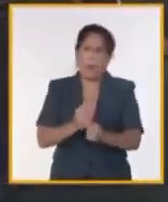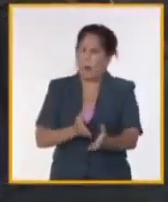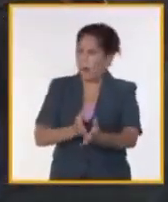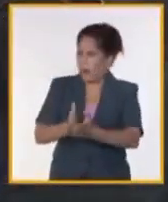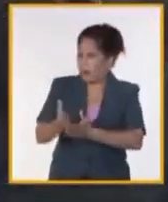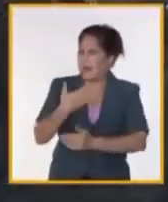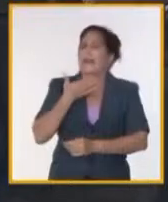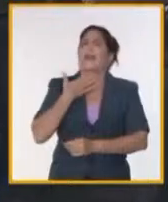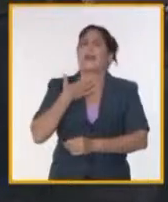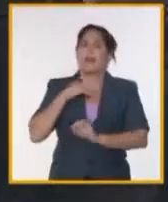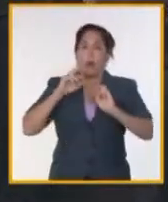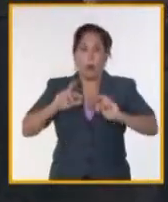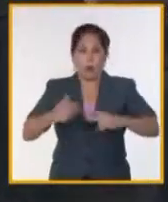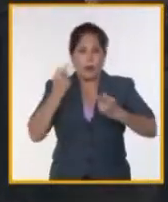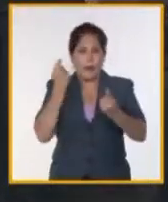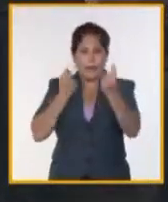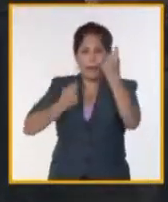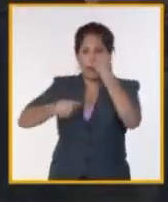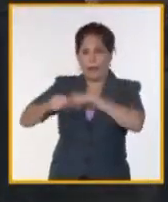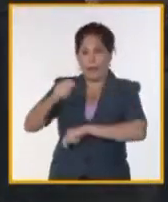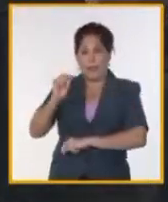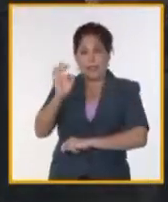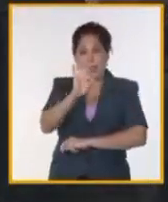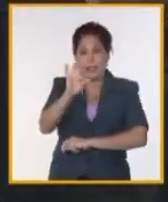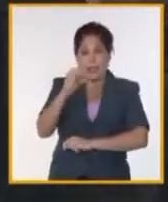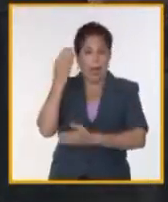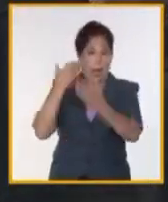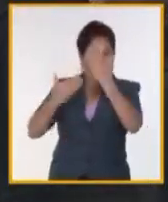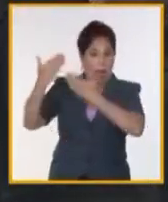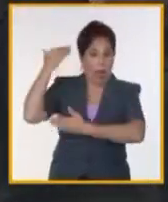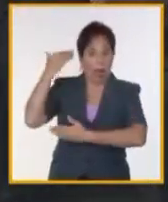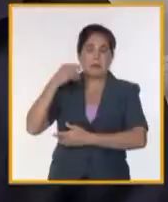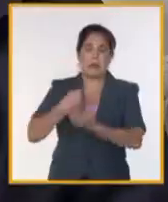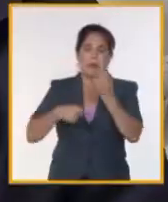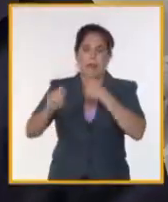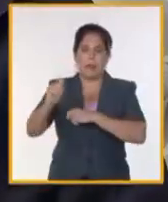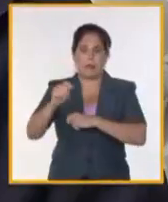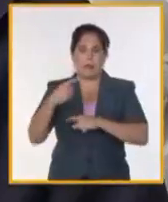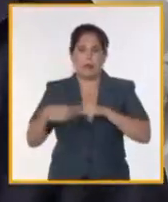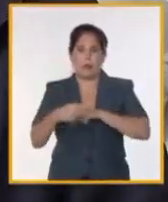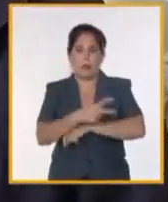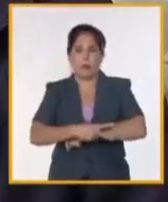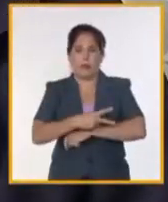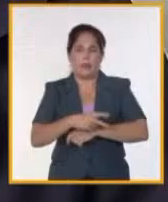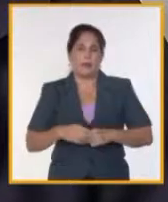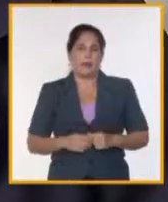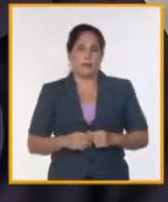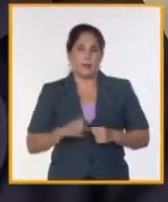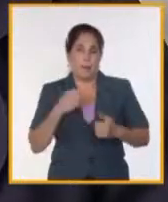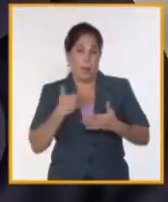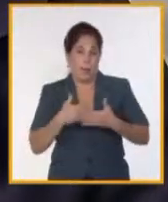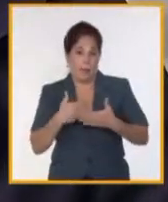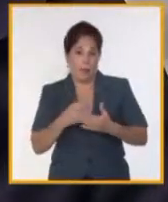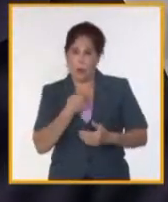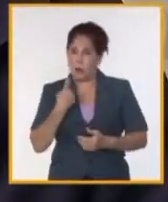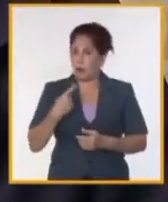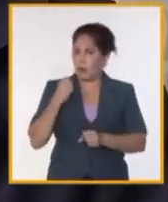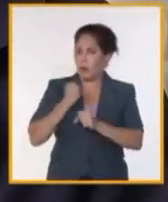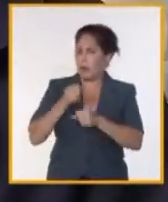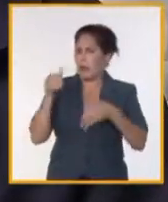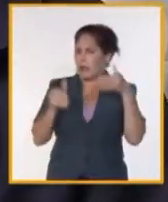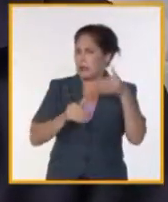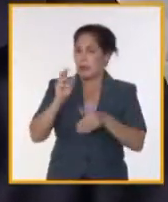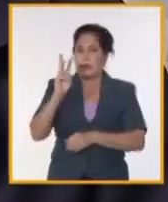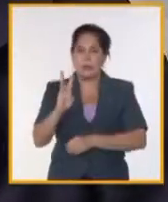aspiración de volver a exportar sal fina como lo hacían años atrás. La UEB participó en la tercera